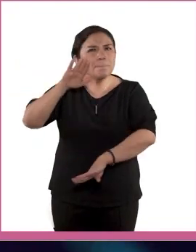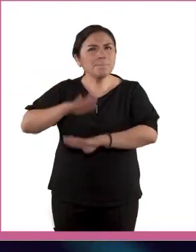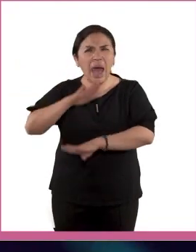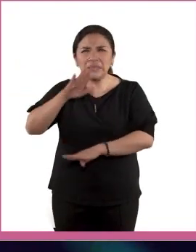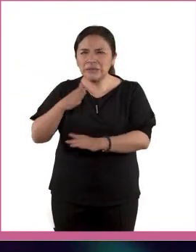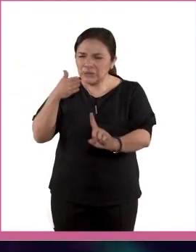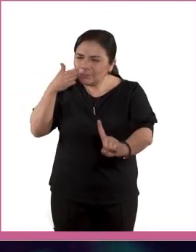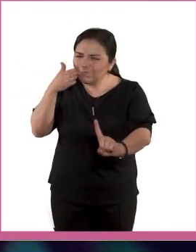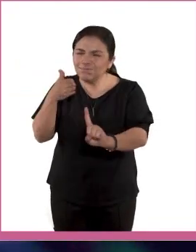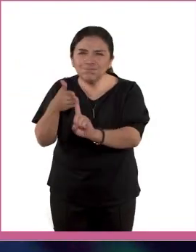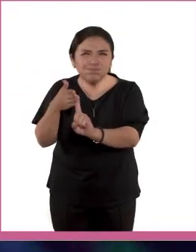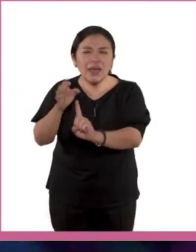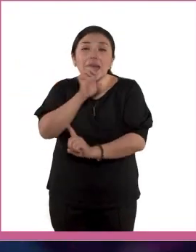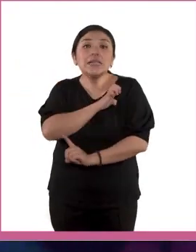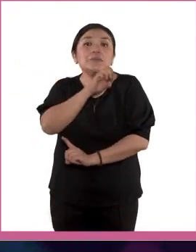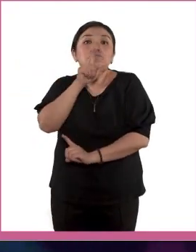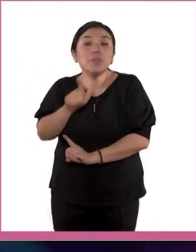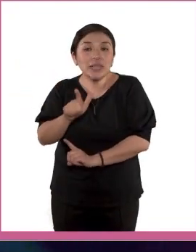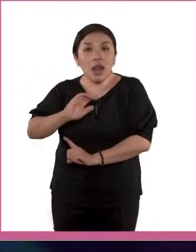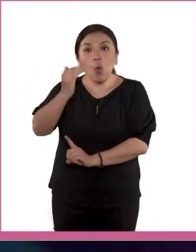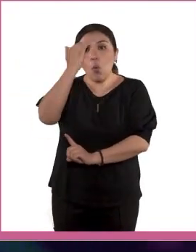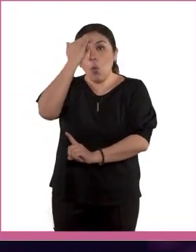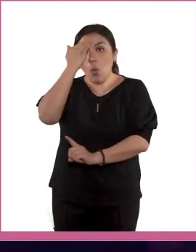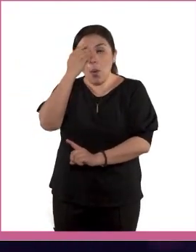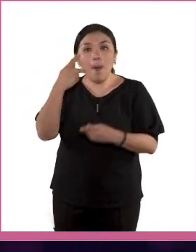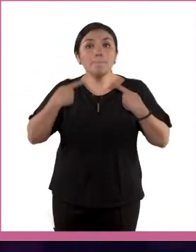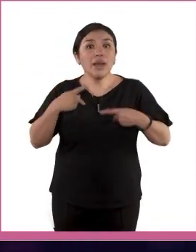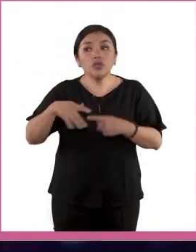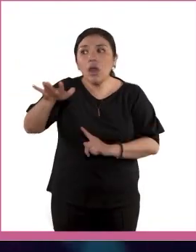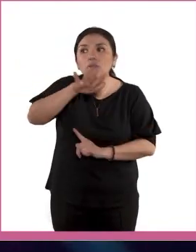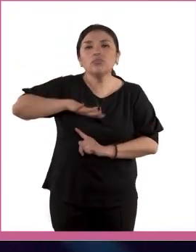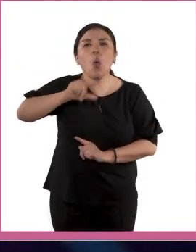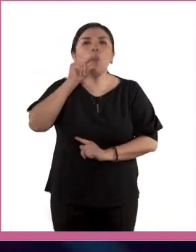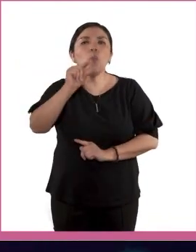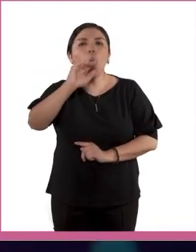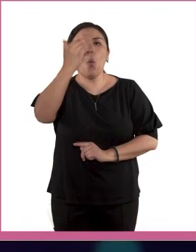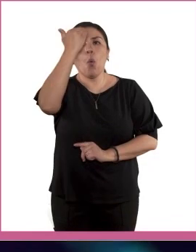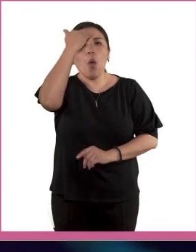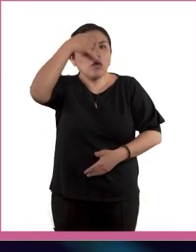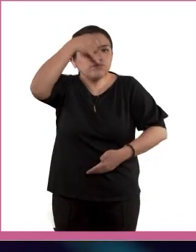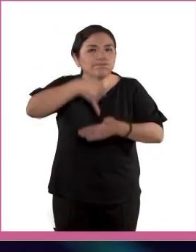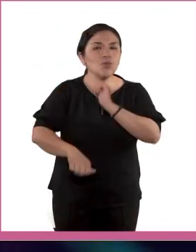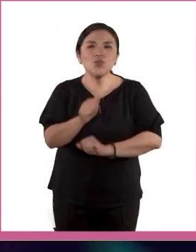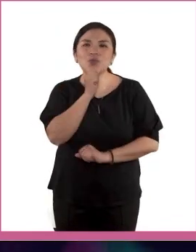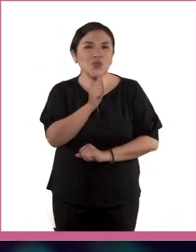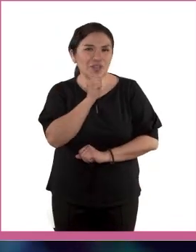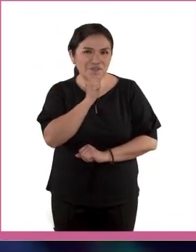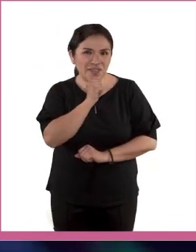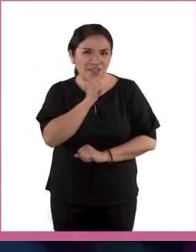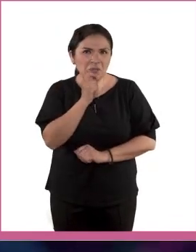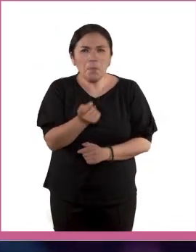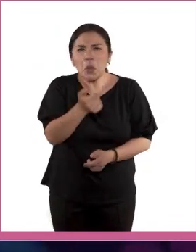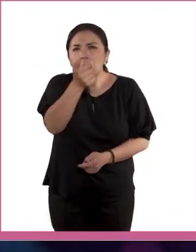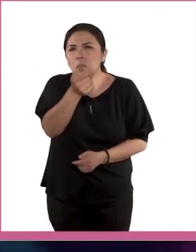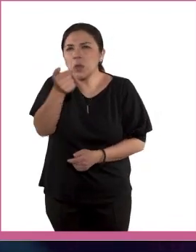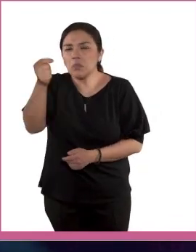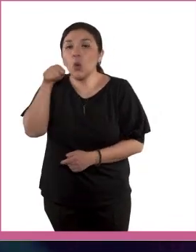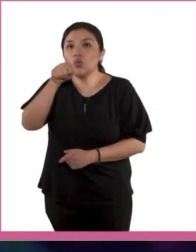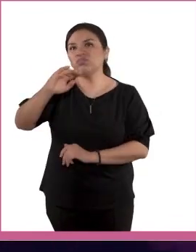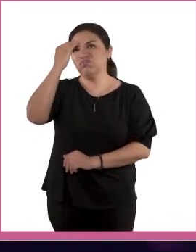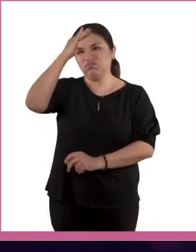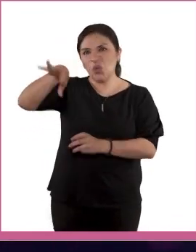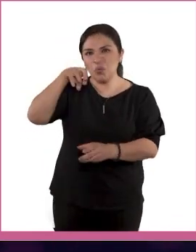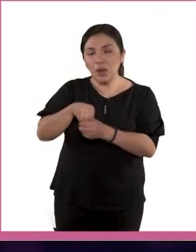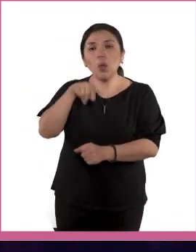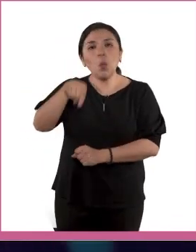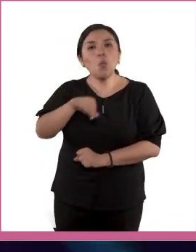muy puntuales, especiales, que pocas personas manejan o con que pocas personas cuentan